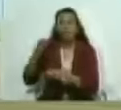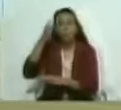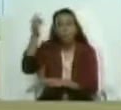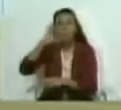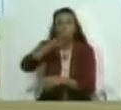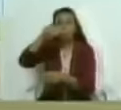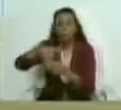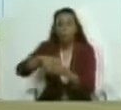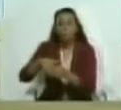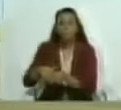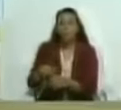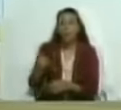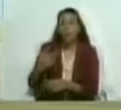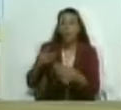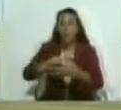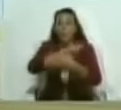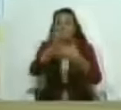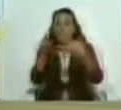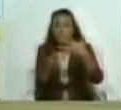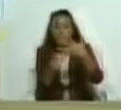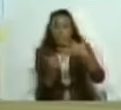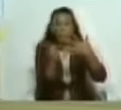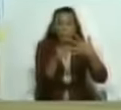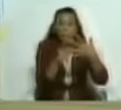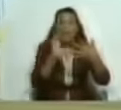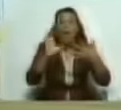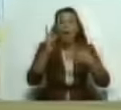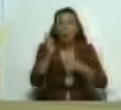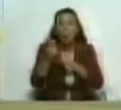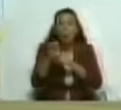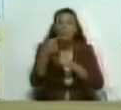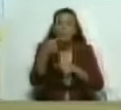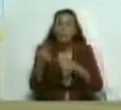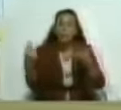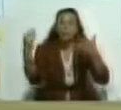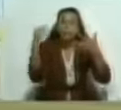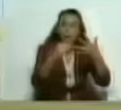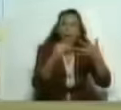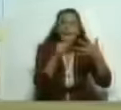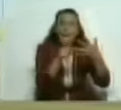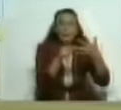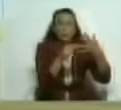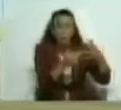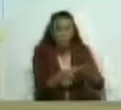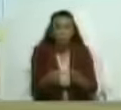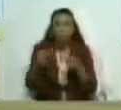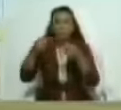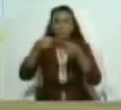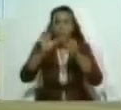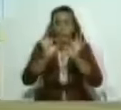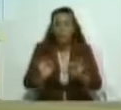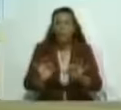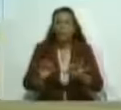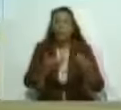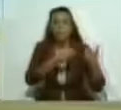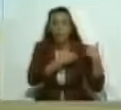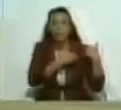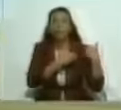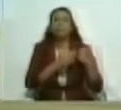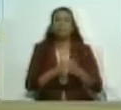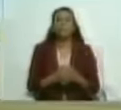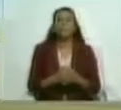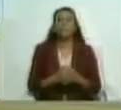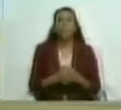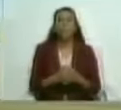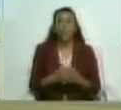Nacional Electoral, uno de los cinco poderes que establece la Constitución de la República Bolivariana de Venezuela, y